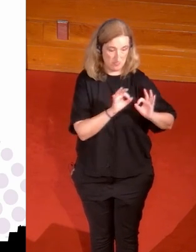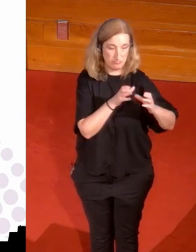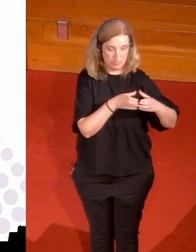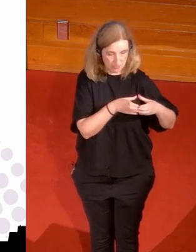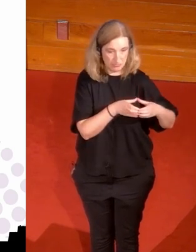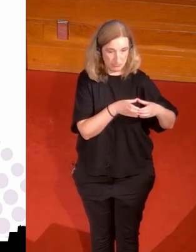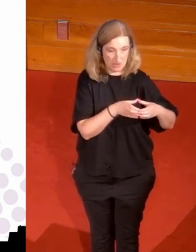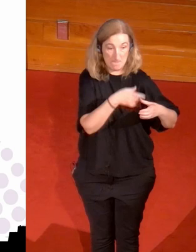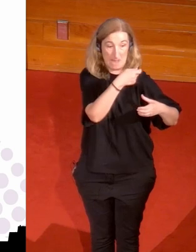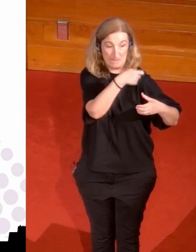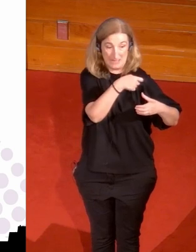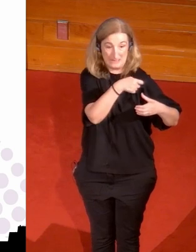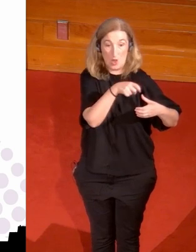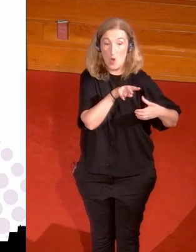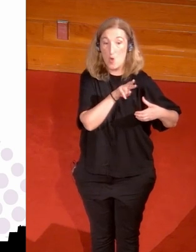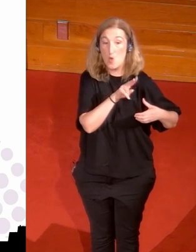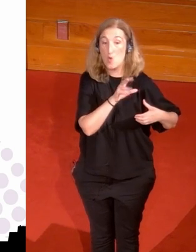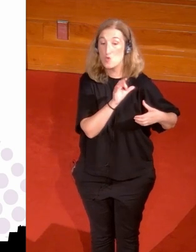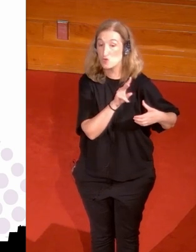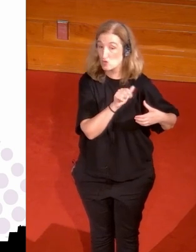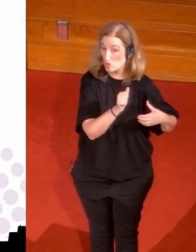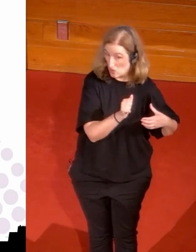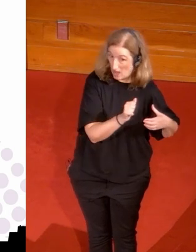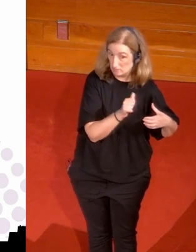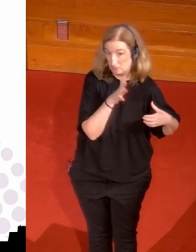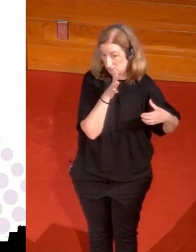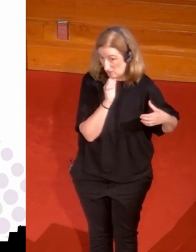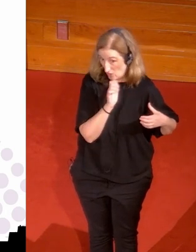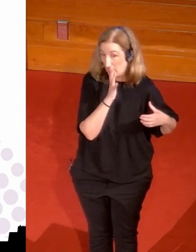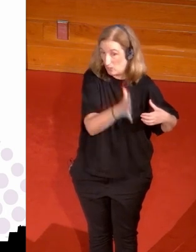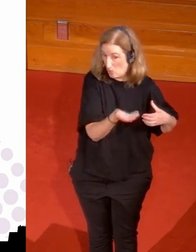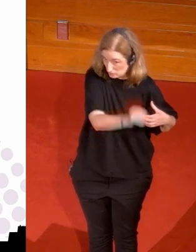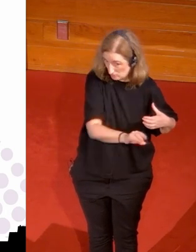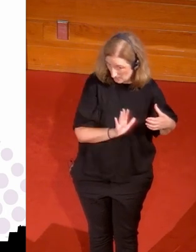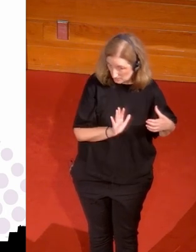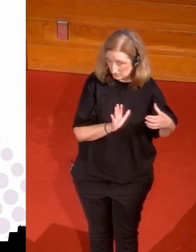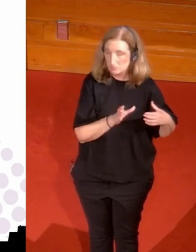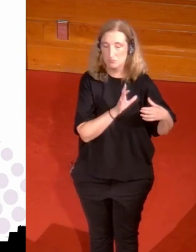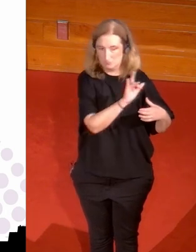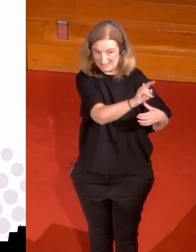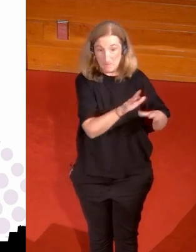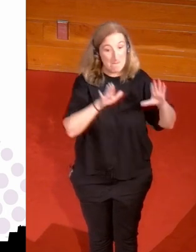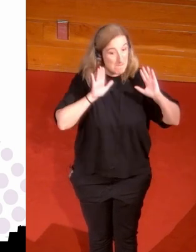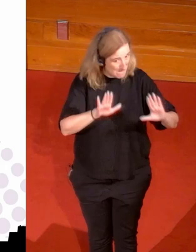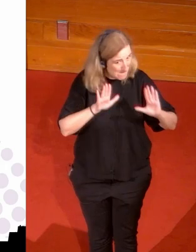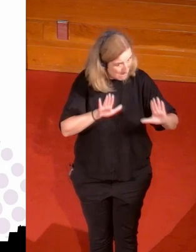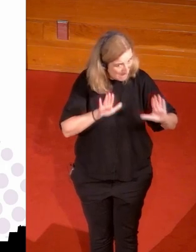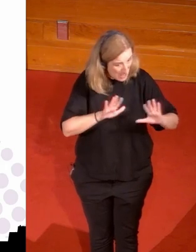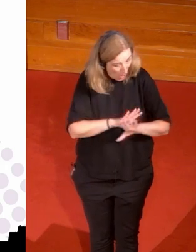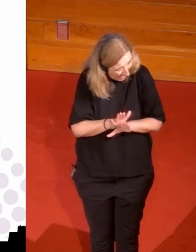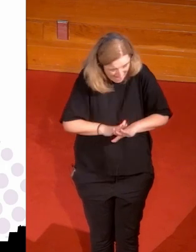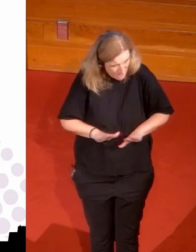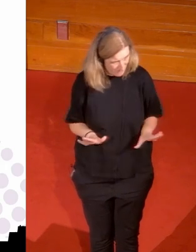que de nuevo va a presidir ursula Von len en esta ocasión 5 años más pero